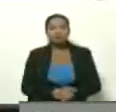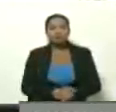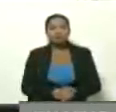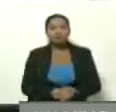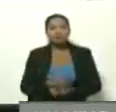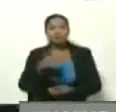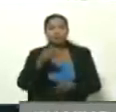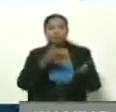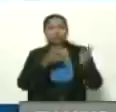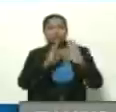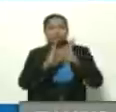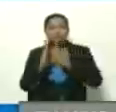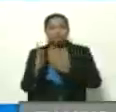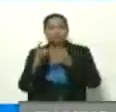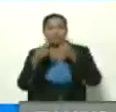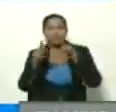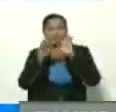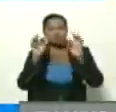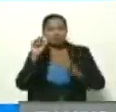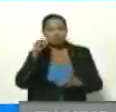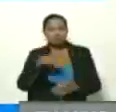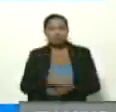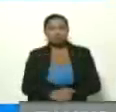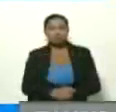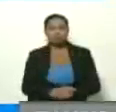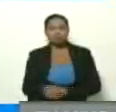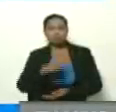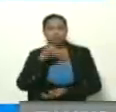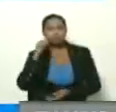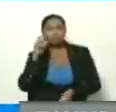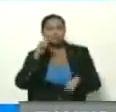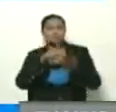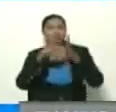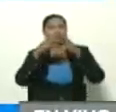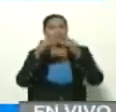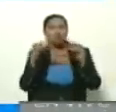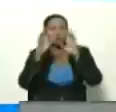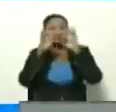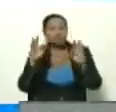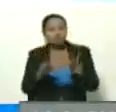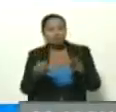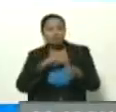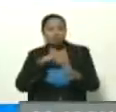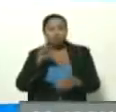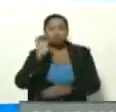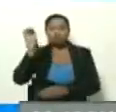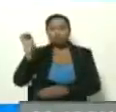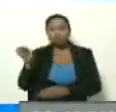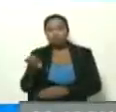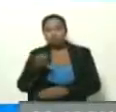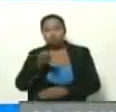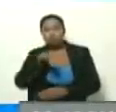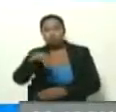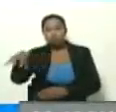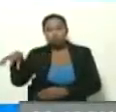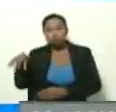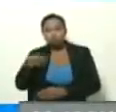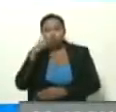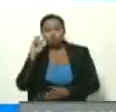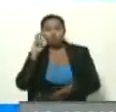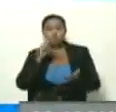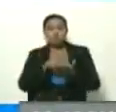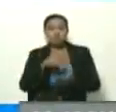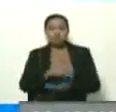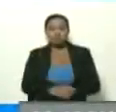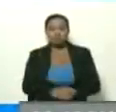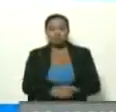una dinámica distinta. ¿Por qué? Porque tenemos presencia en todos los rincones de nuestro país, todos los rincones de nuestro país.